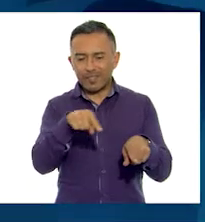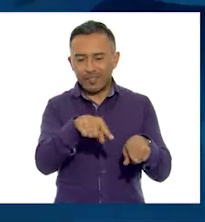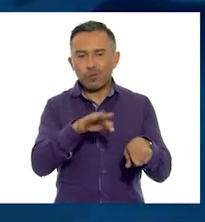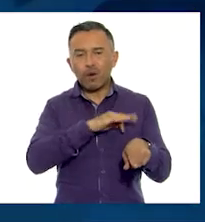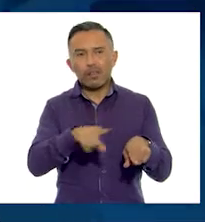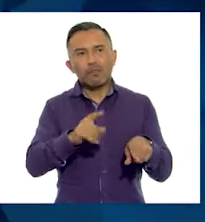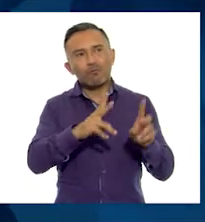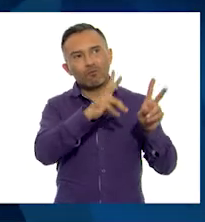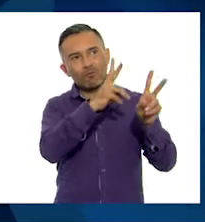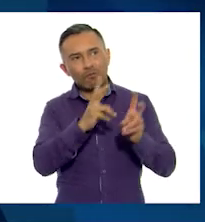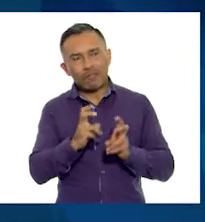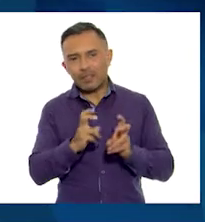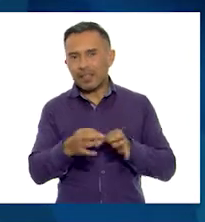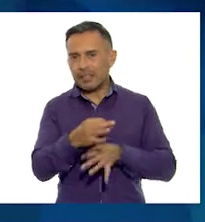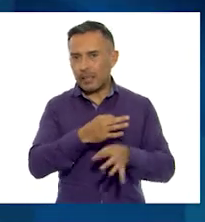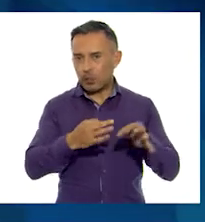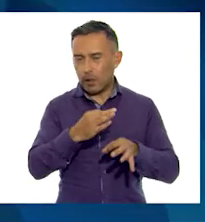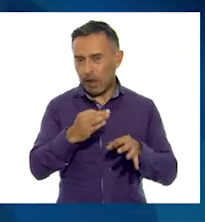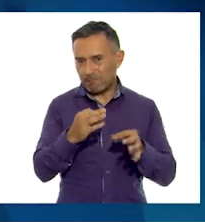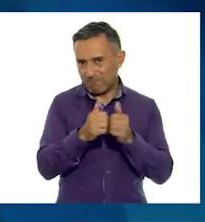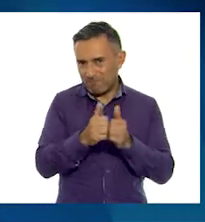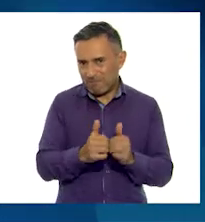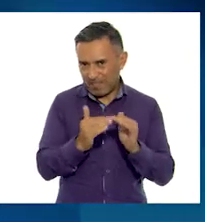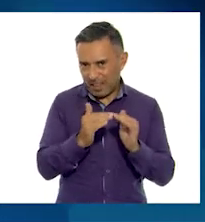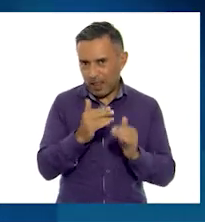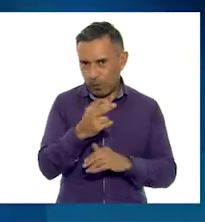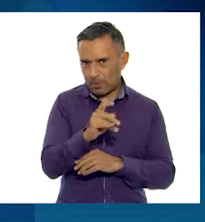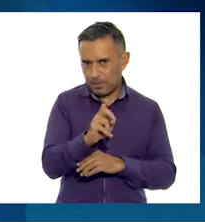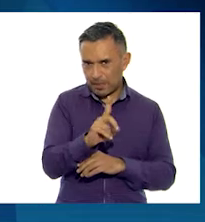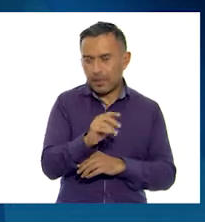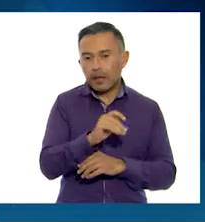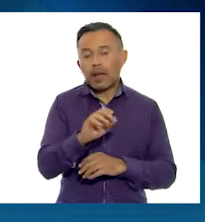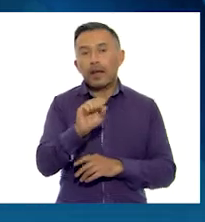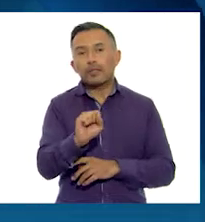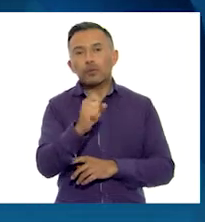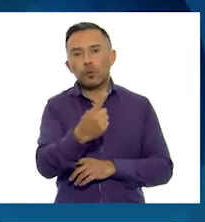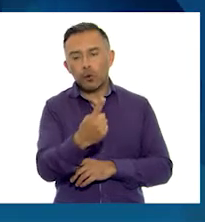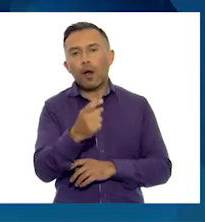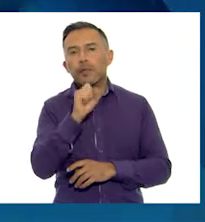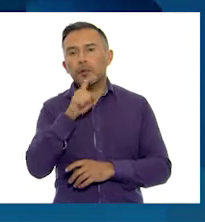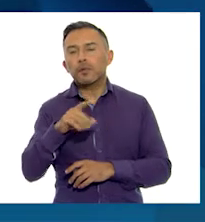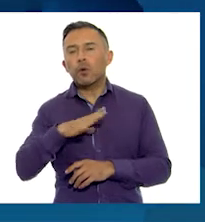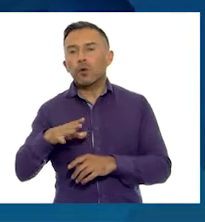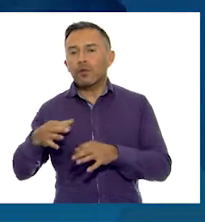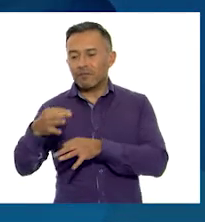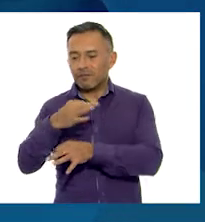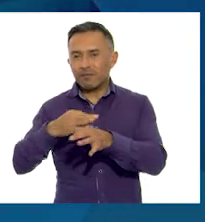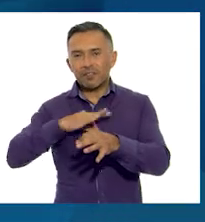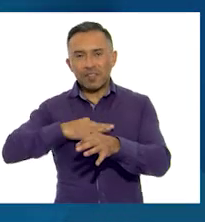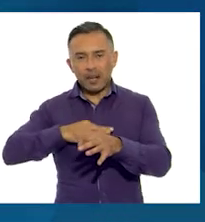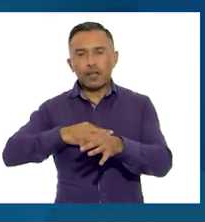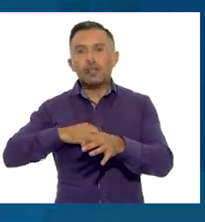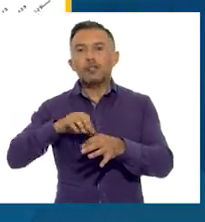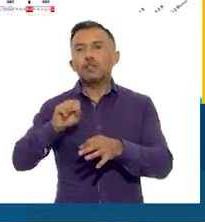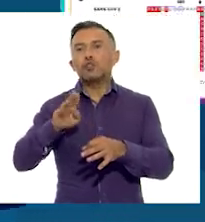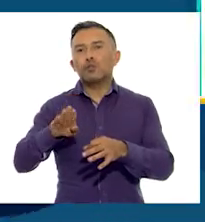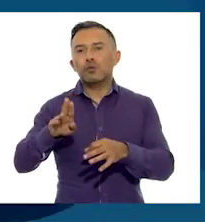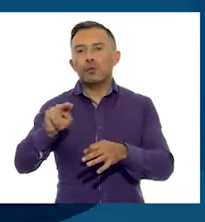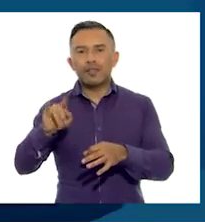de la célula huésped, subunidad S1, y la función de las membranas viral celular, subunidad